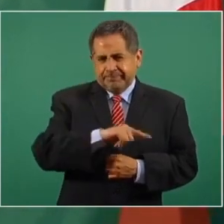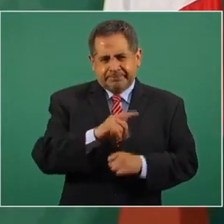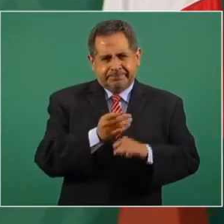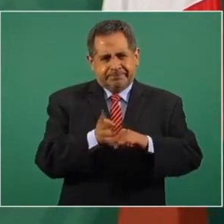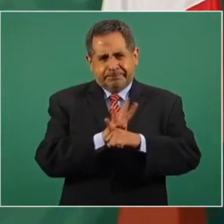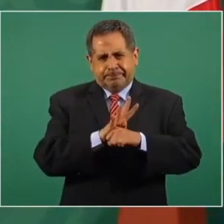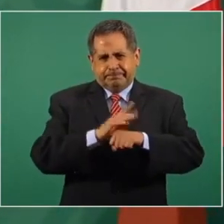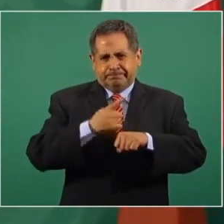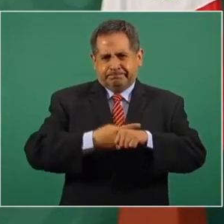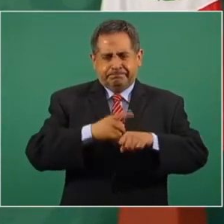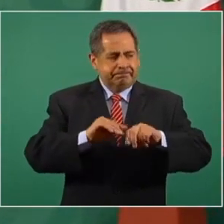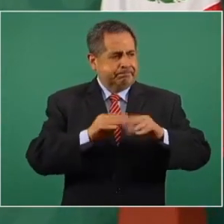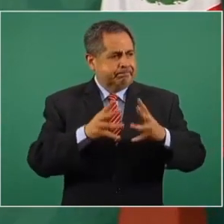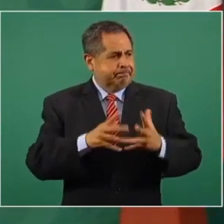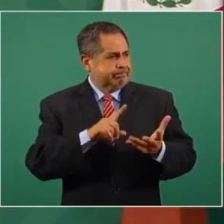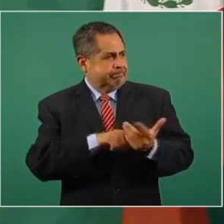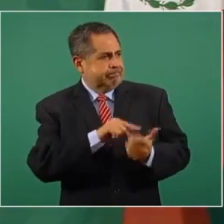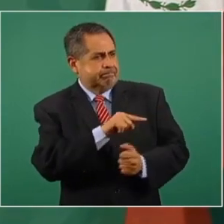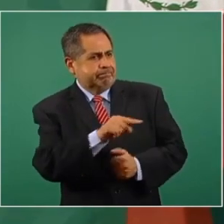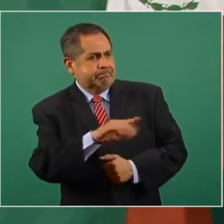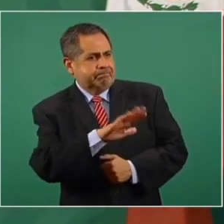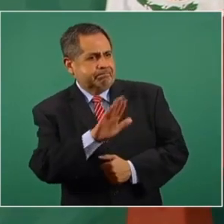y por quienes sufren.